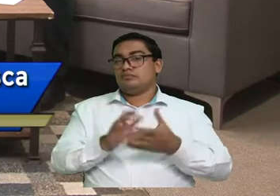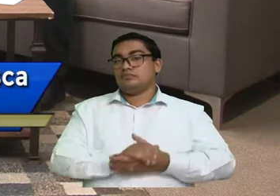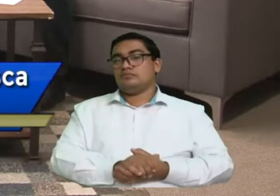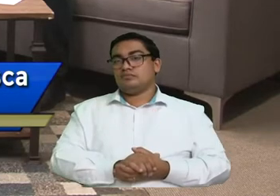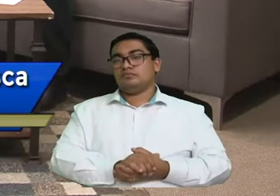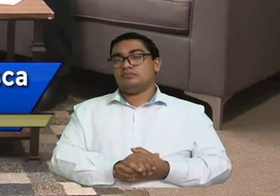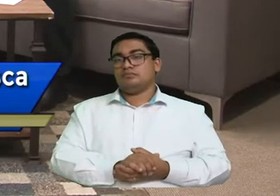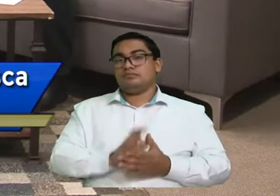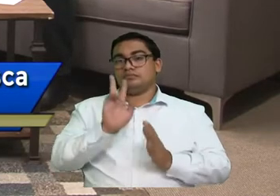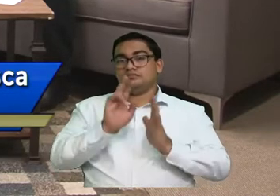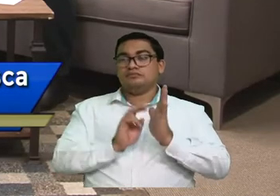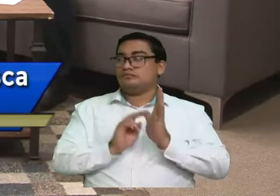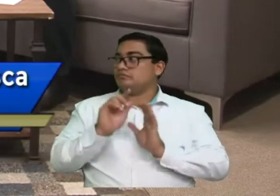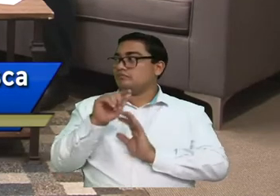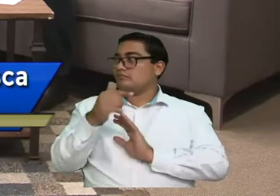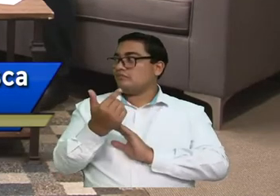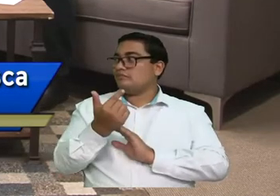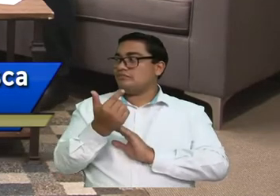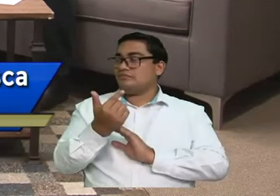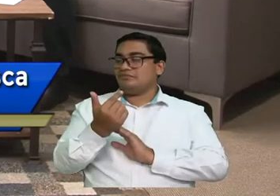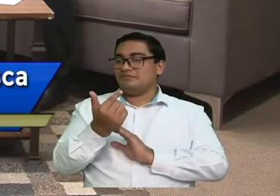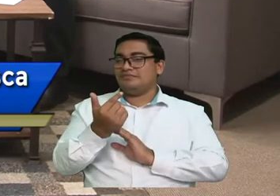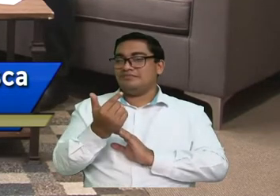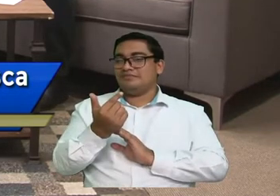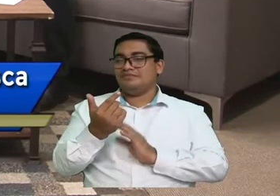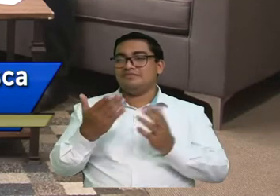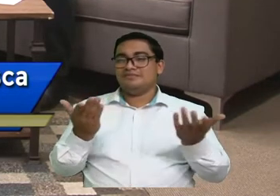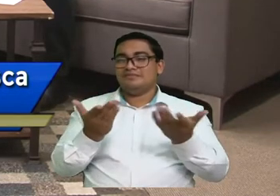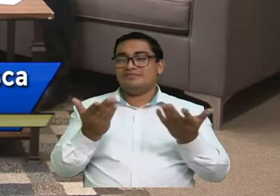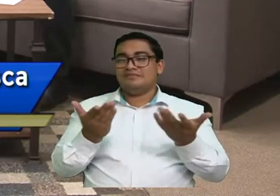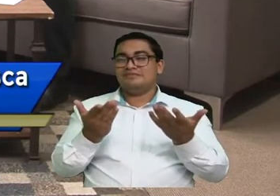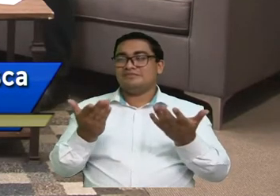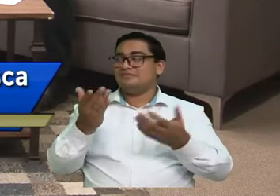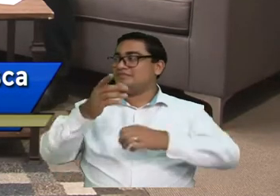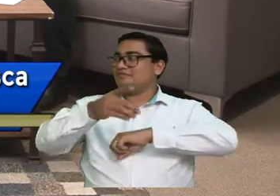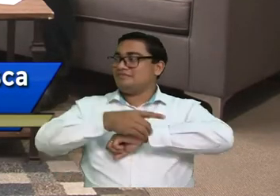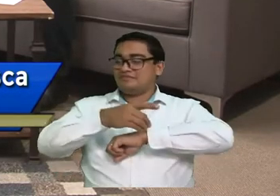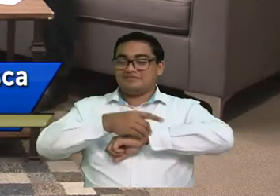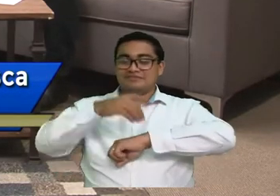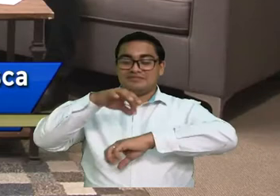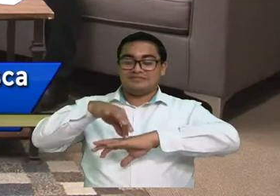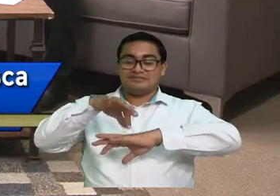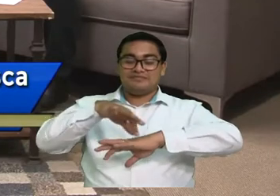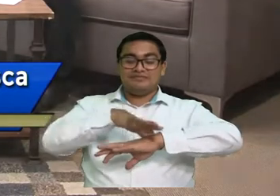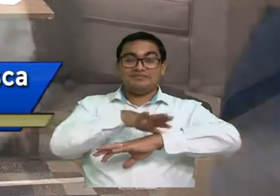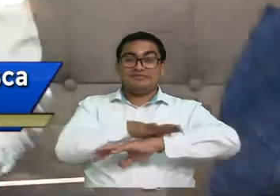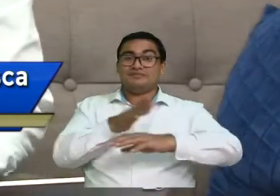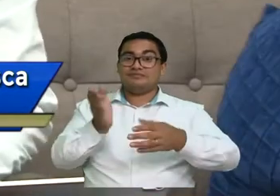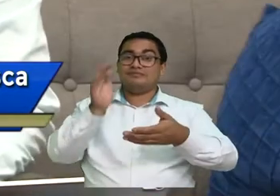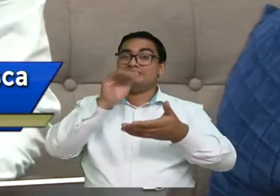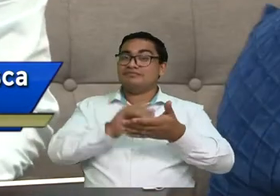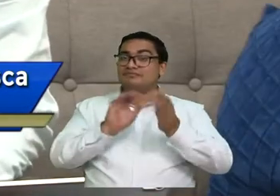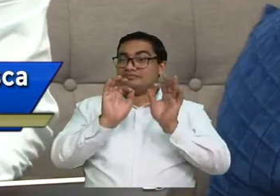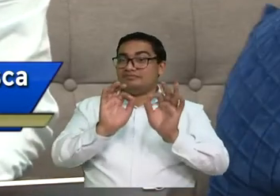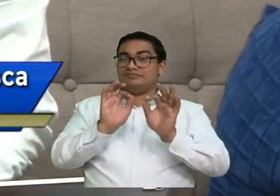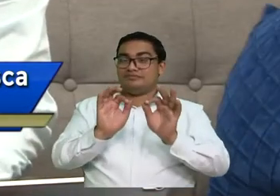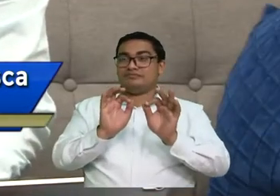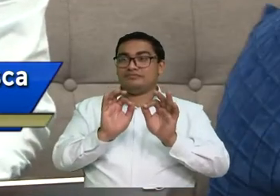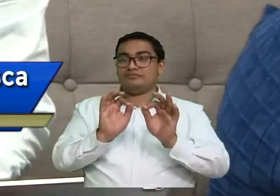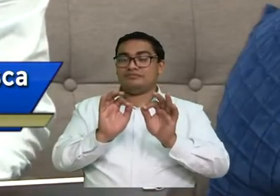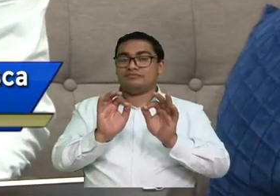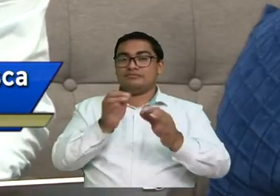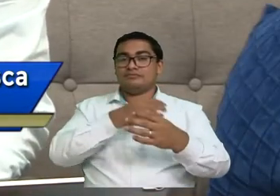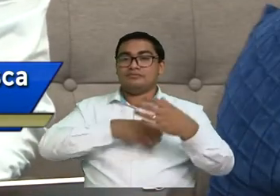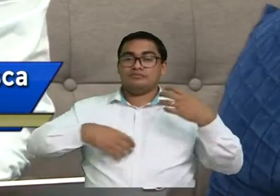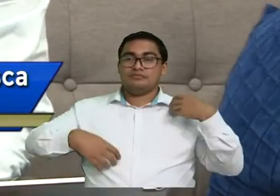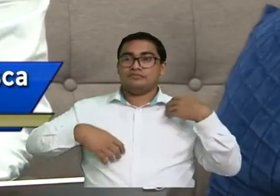a partir del 2007, cuando el comandante Daniel y la compañera Rosario, cuando llegamos nuevamente nosotros al